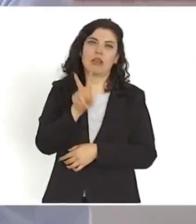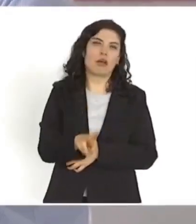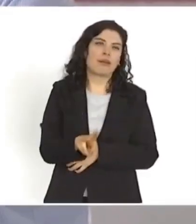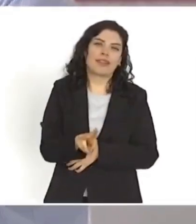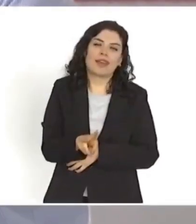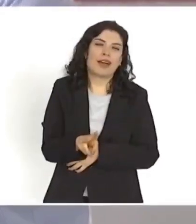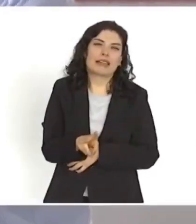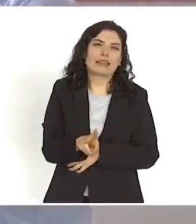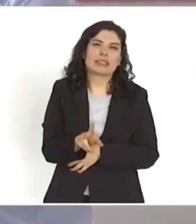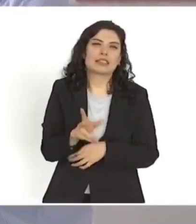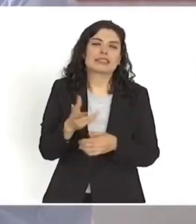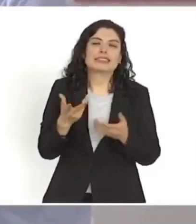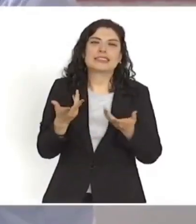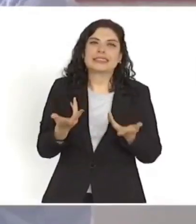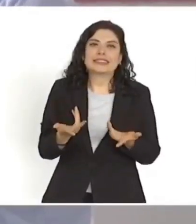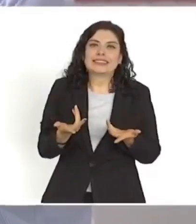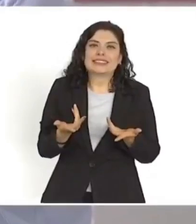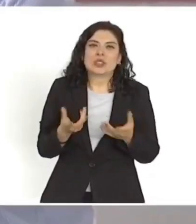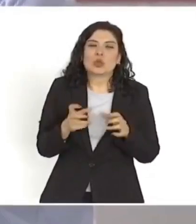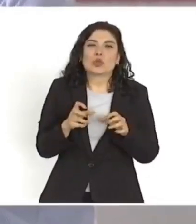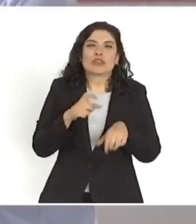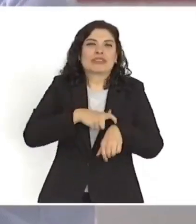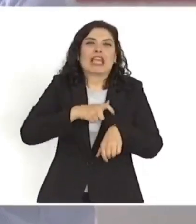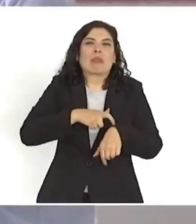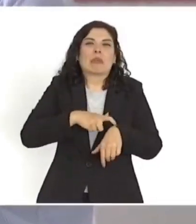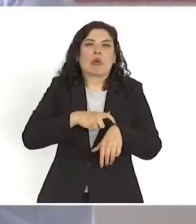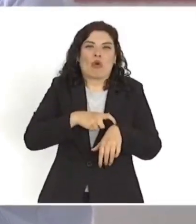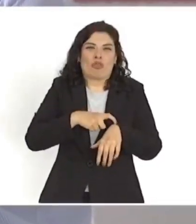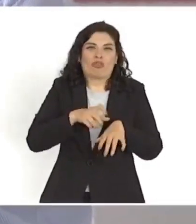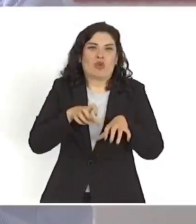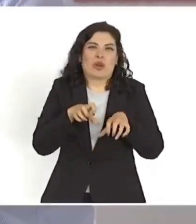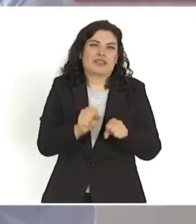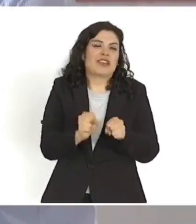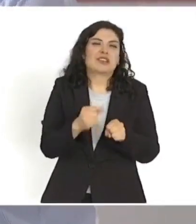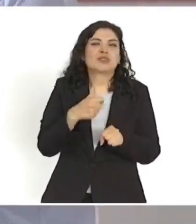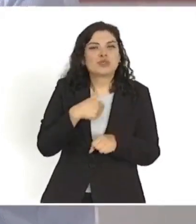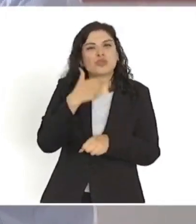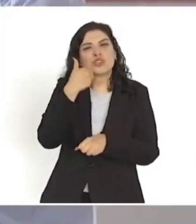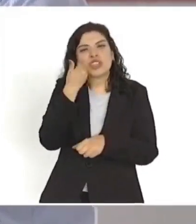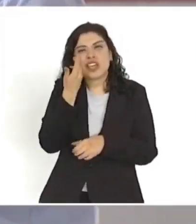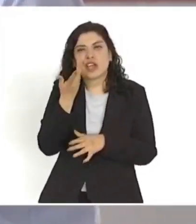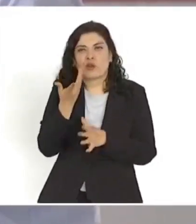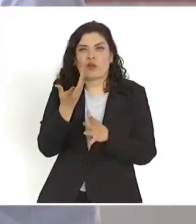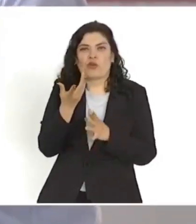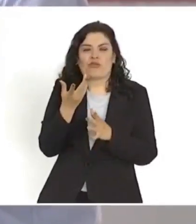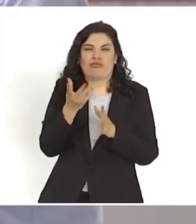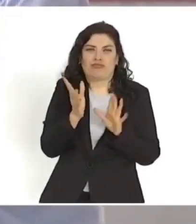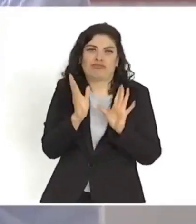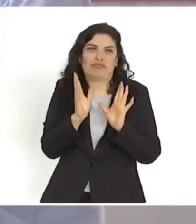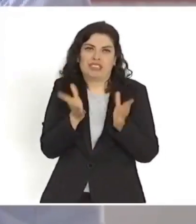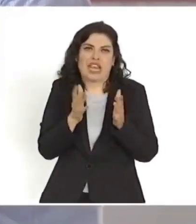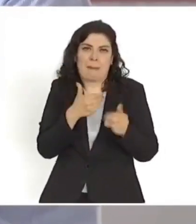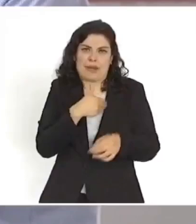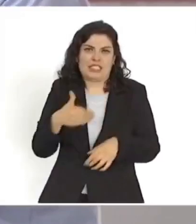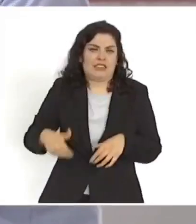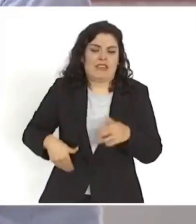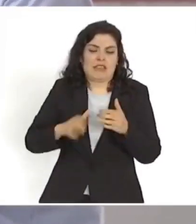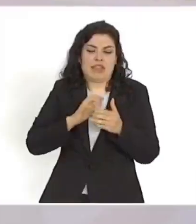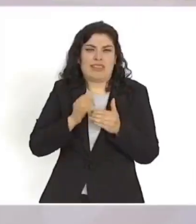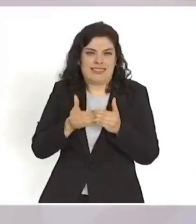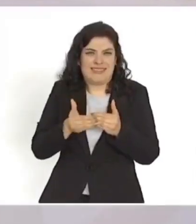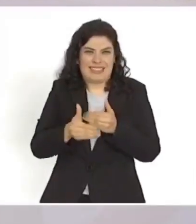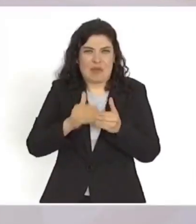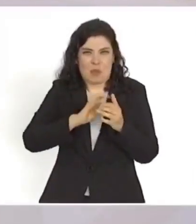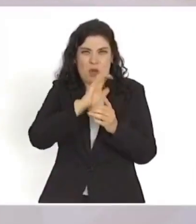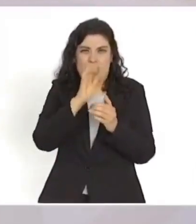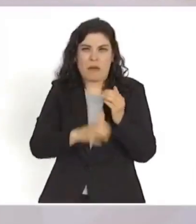terminar, y no quiero dejar ninguna obra inconclusa. Se iba a llevar mucho tiempo. Miren,